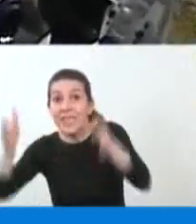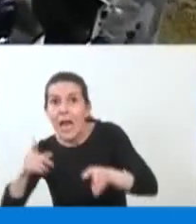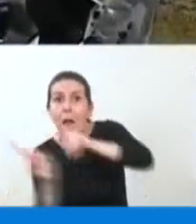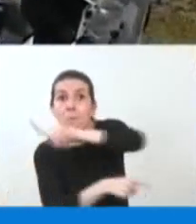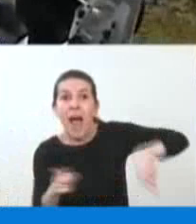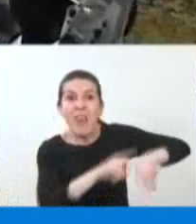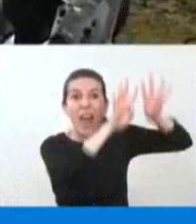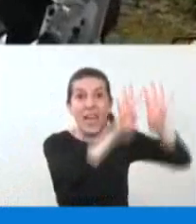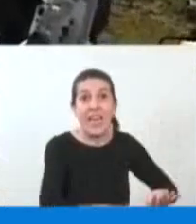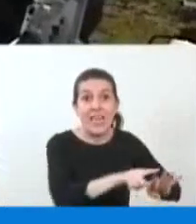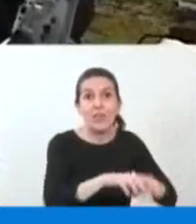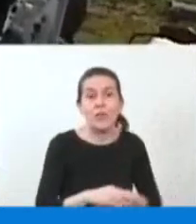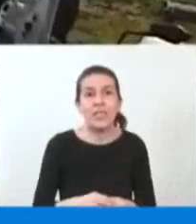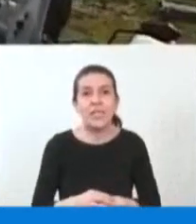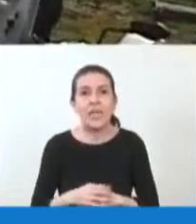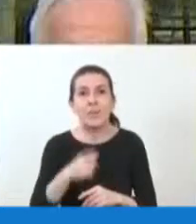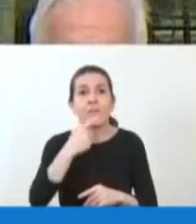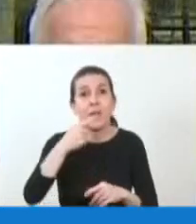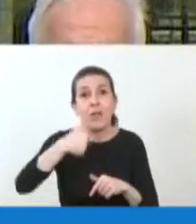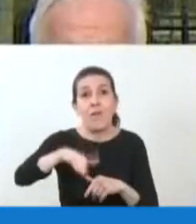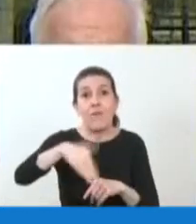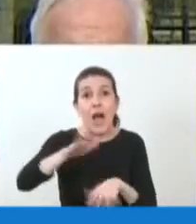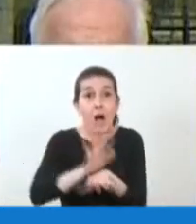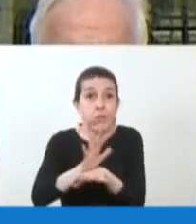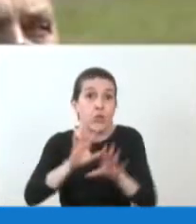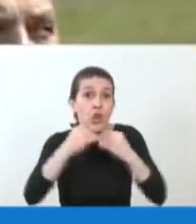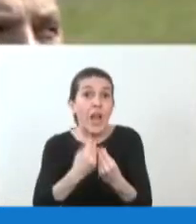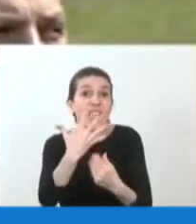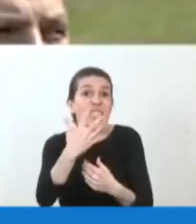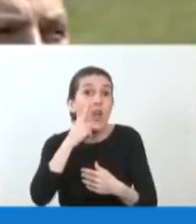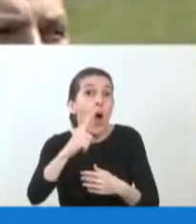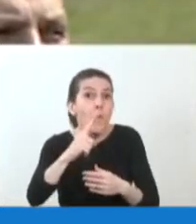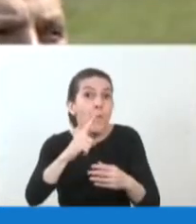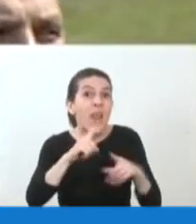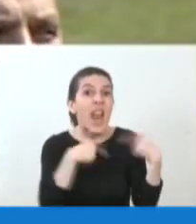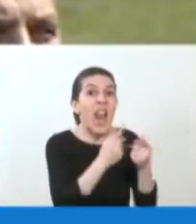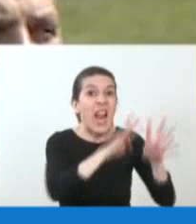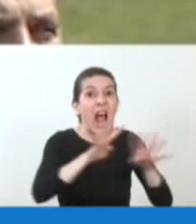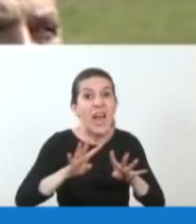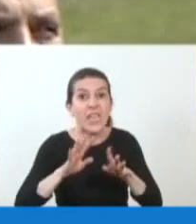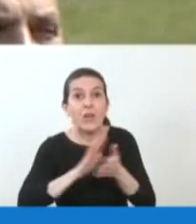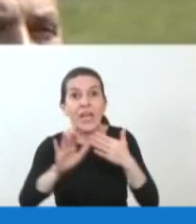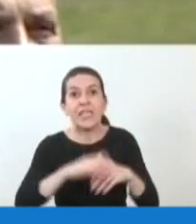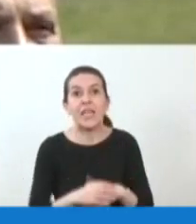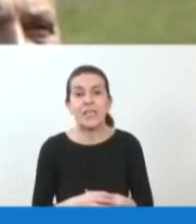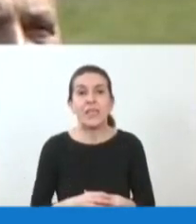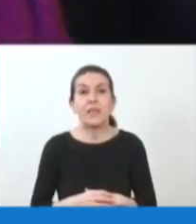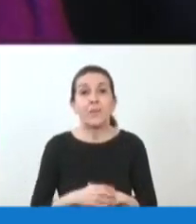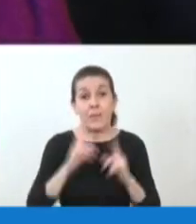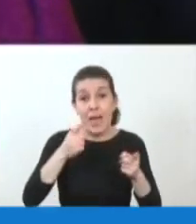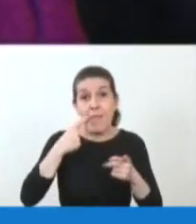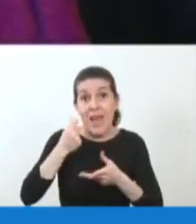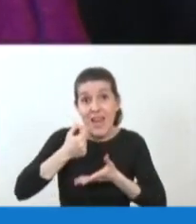carcelarias esto va a llegar un número de 5.000 nuevas plazas entonces así también se hace una inversión